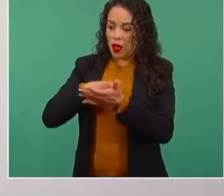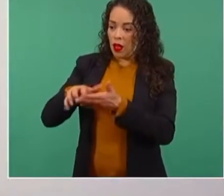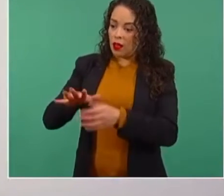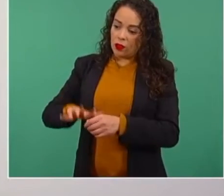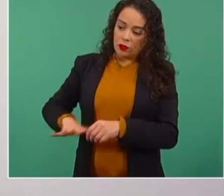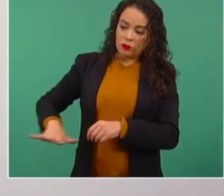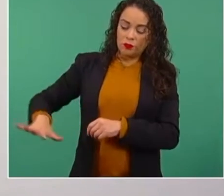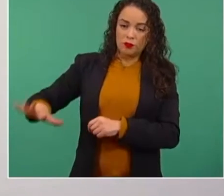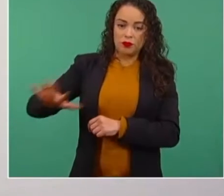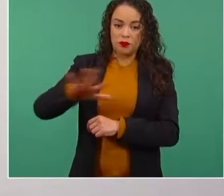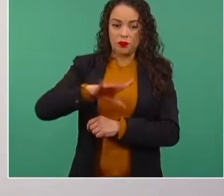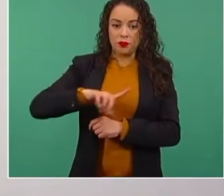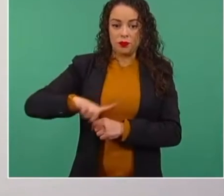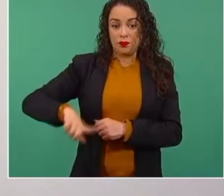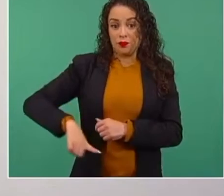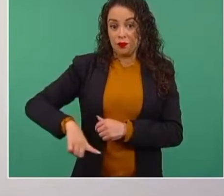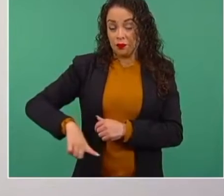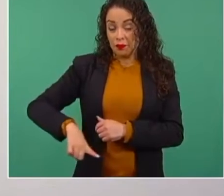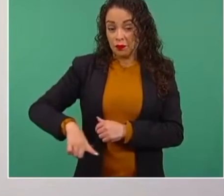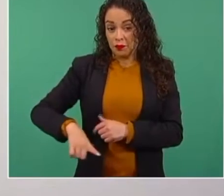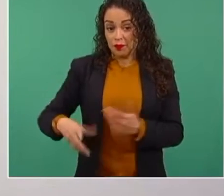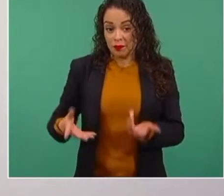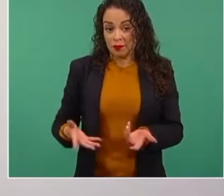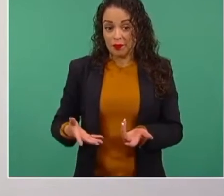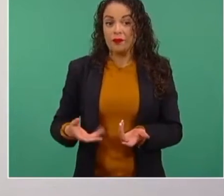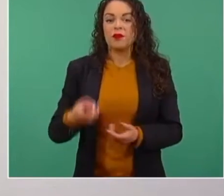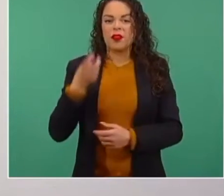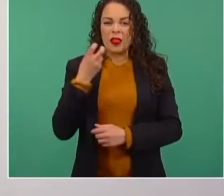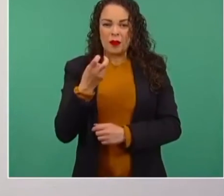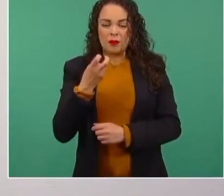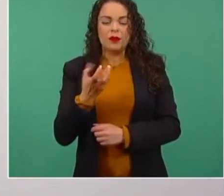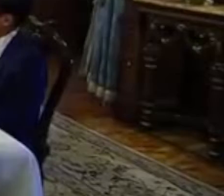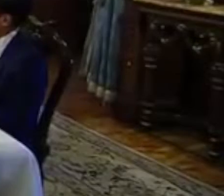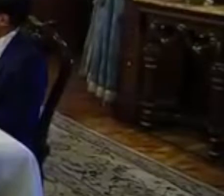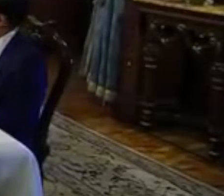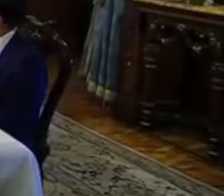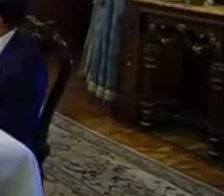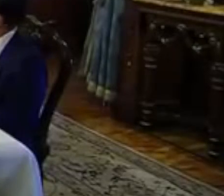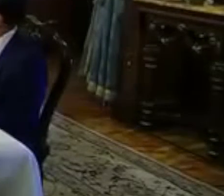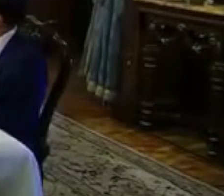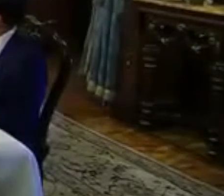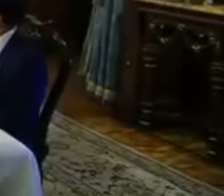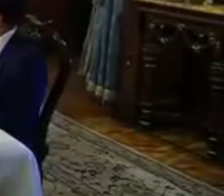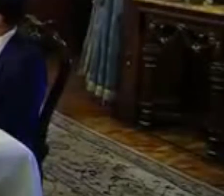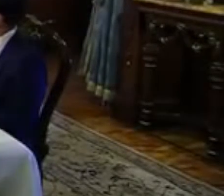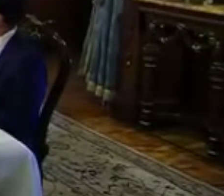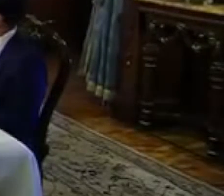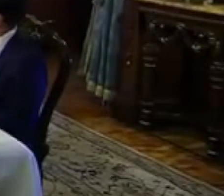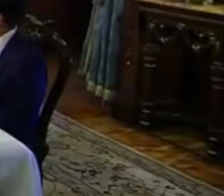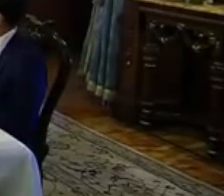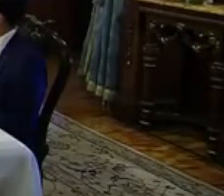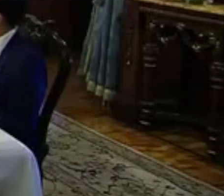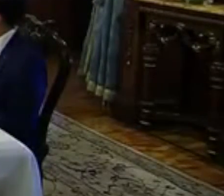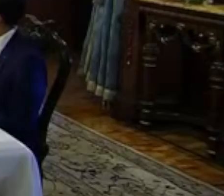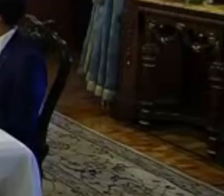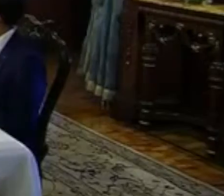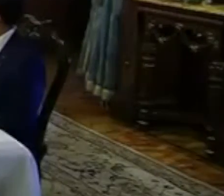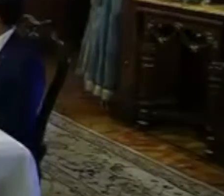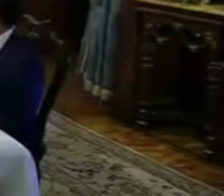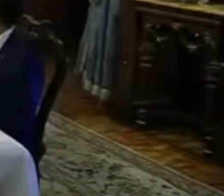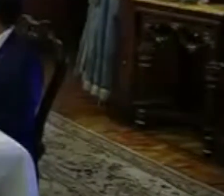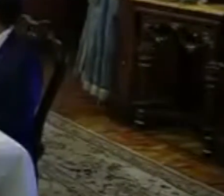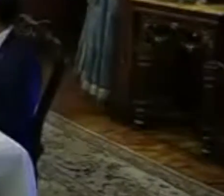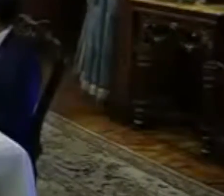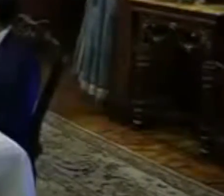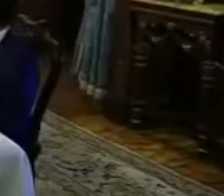conferencia, que estuvo limitada de tiempo por la reunión que sostuvo el presidente López Obrador con integrantes de la misión de alto nivel de funcionarios de Estados